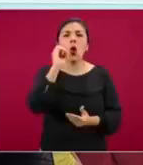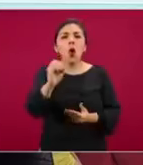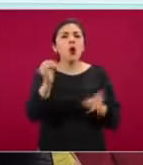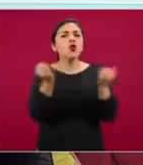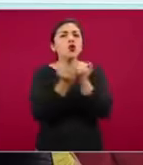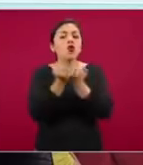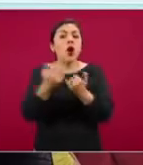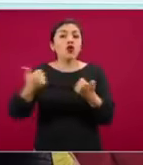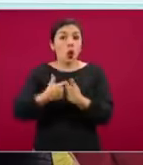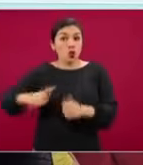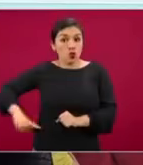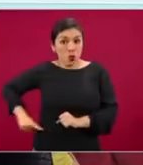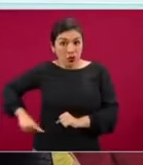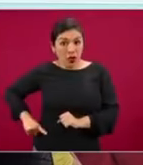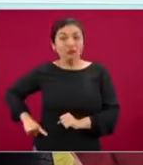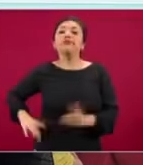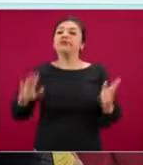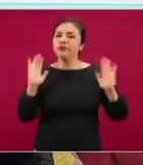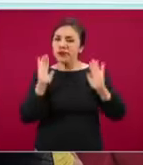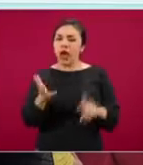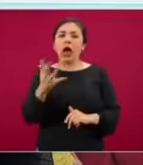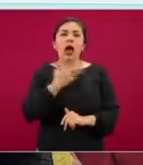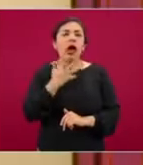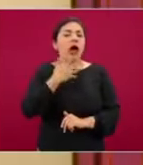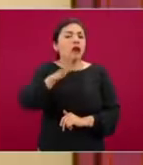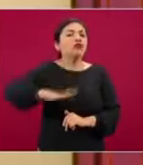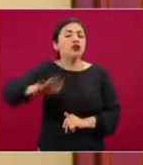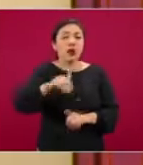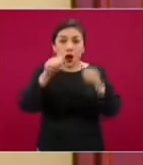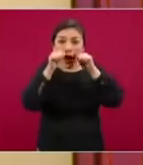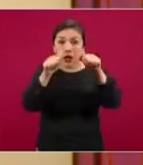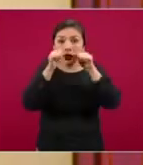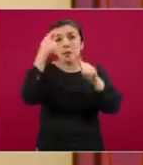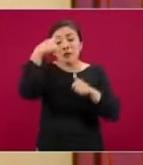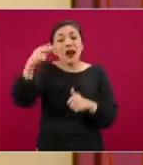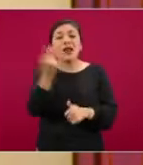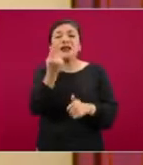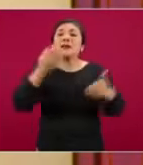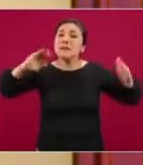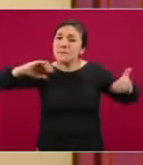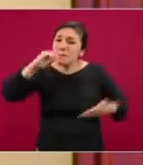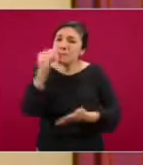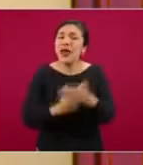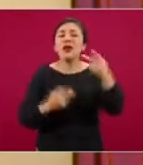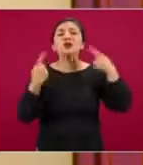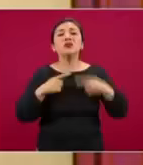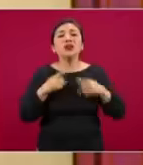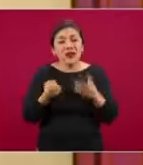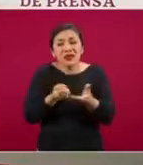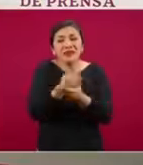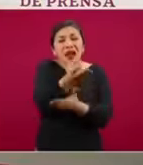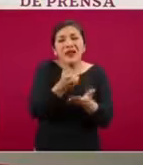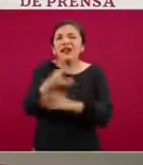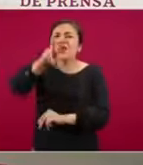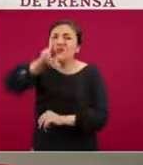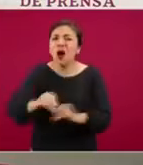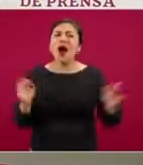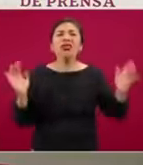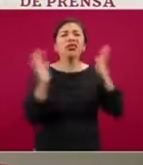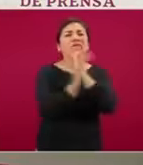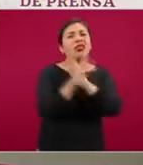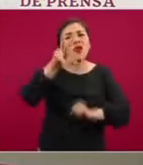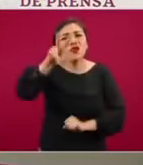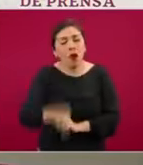ámbito gubernamental, están completamente dirigidas al hecho de disminuir la movilidad en todos estos espacios. Por lo